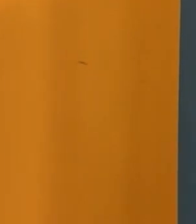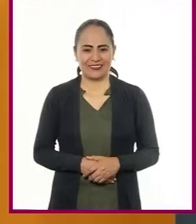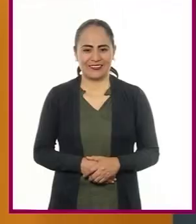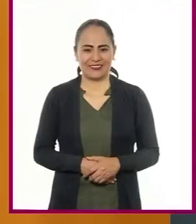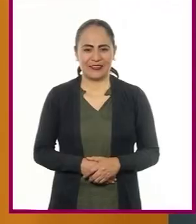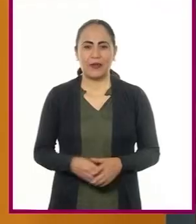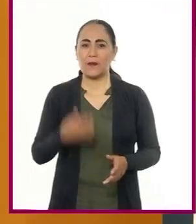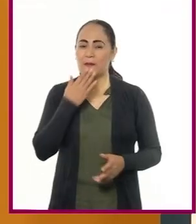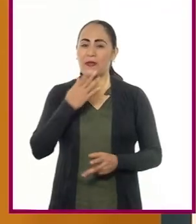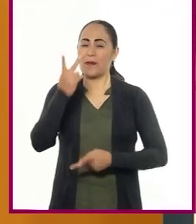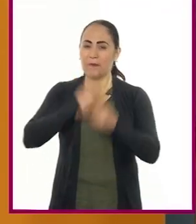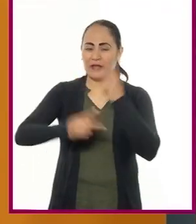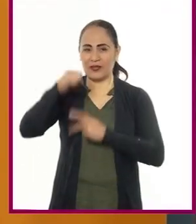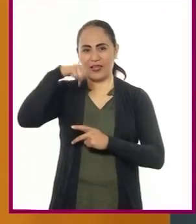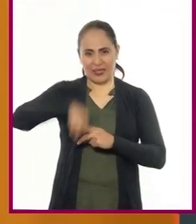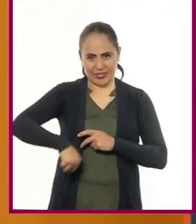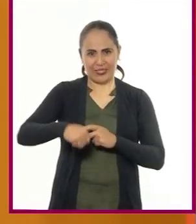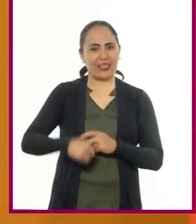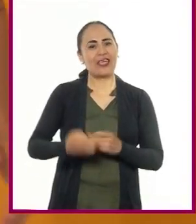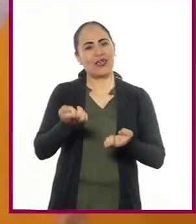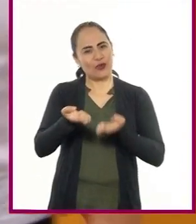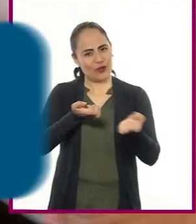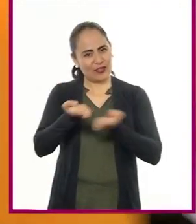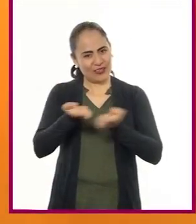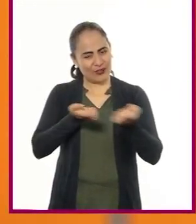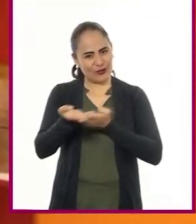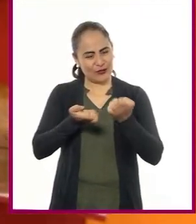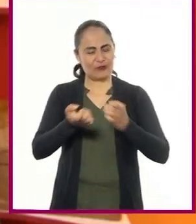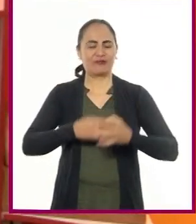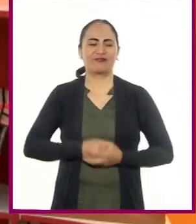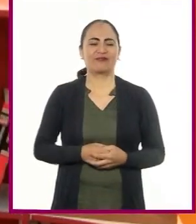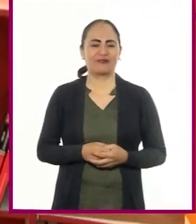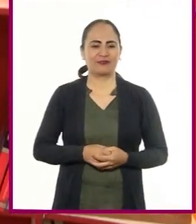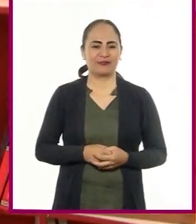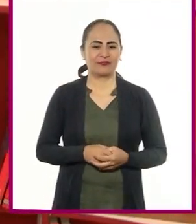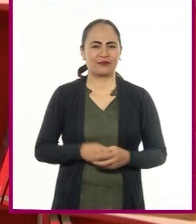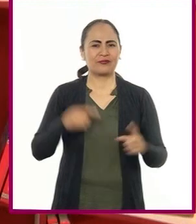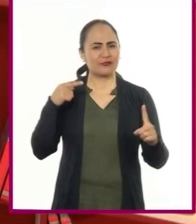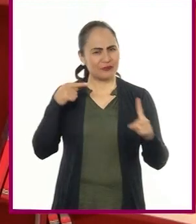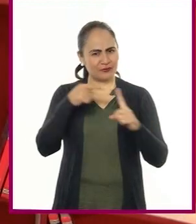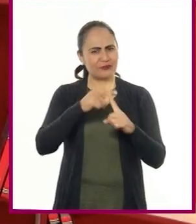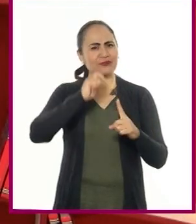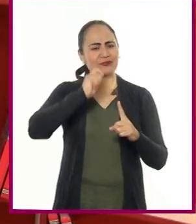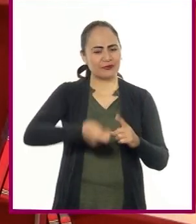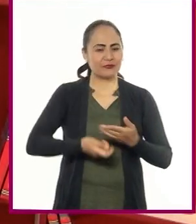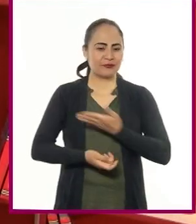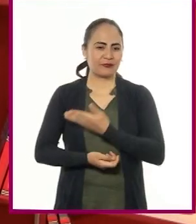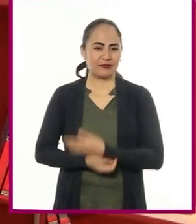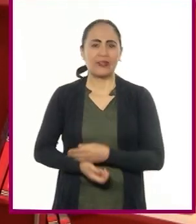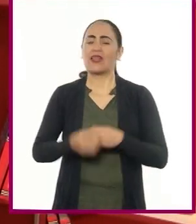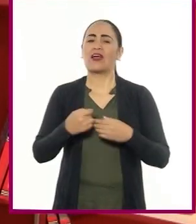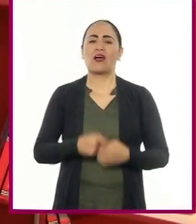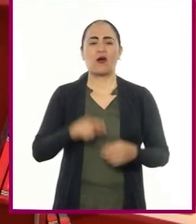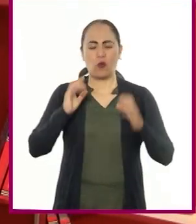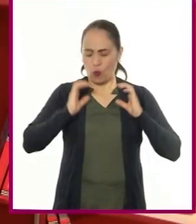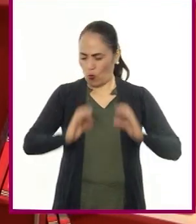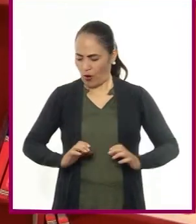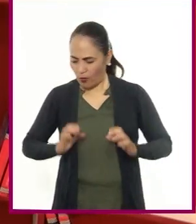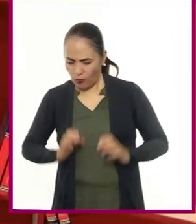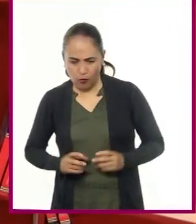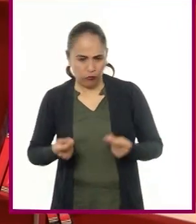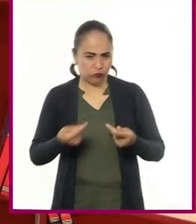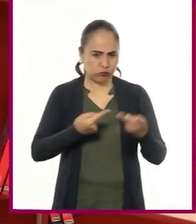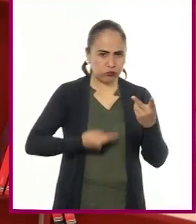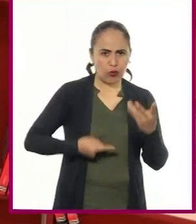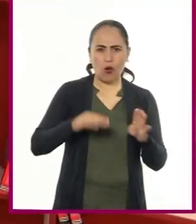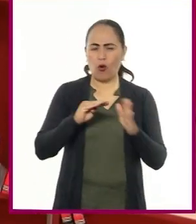Bienvenidas y bienvenidos a esta sesión de Educación Física. El propósito de la sesión es reafirmar su identidad corporal al